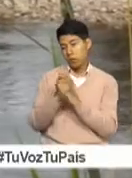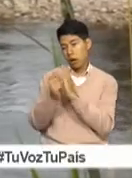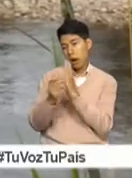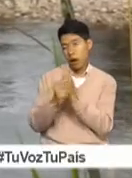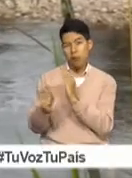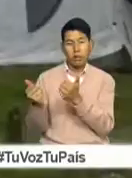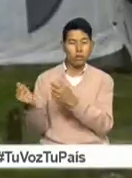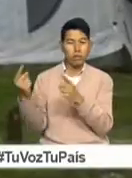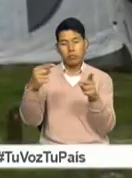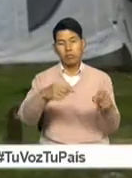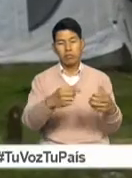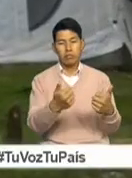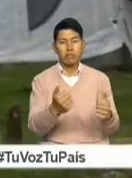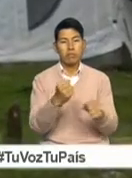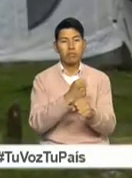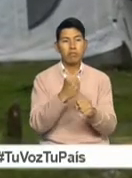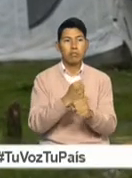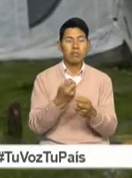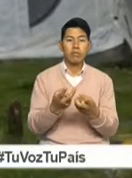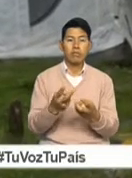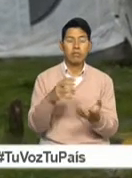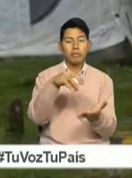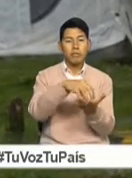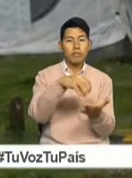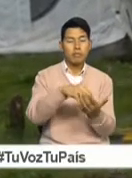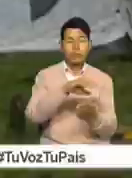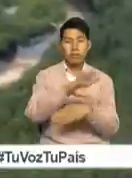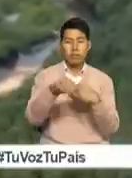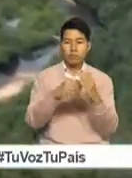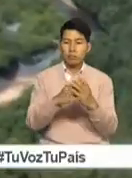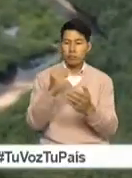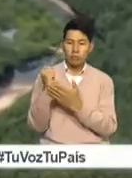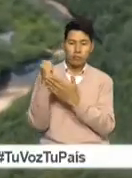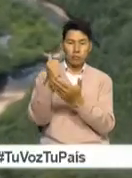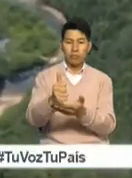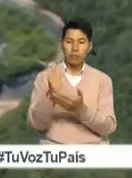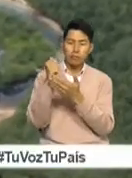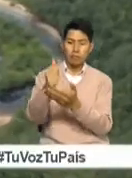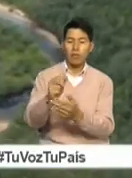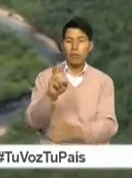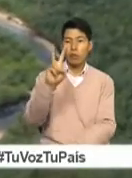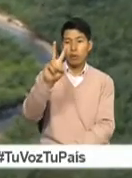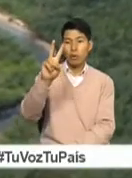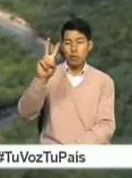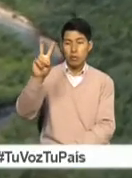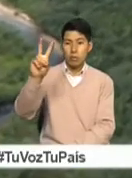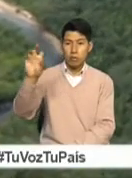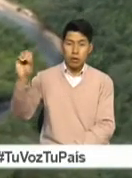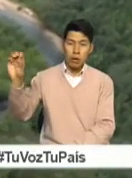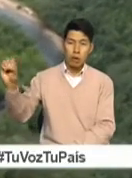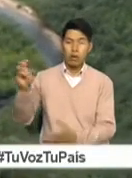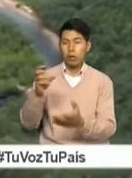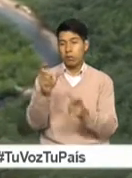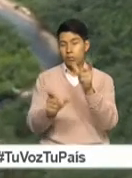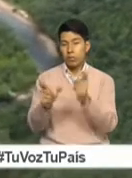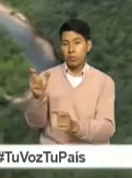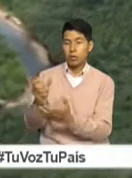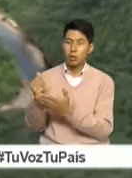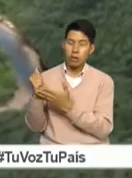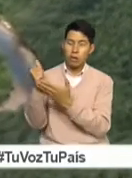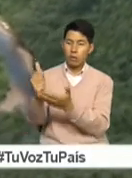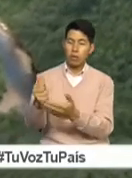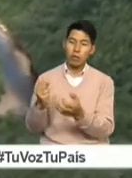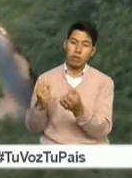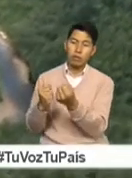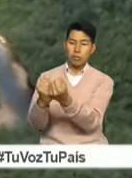extraordinario en la parroquia los encuentros que beneficia aproximadamente a 200 estudiantes jóvenes y adultos katherine